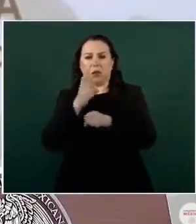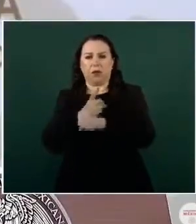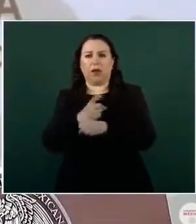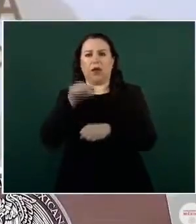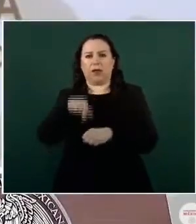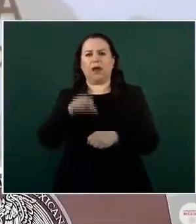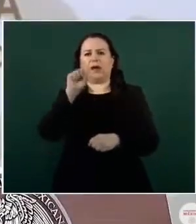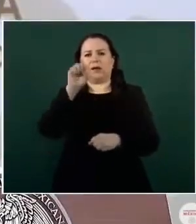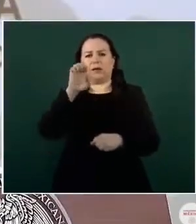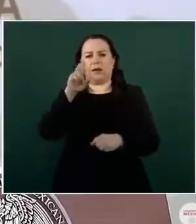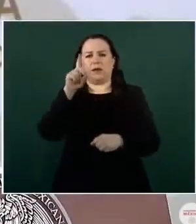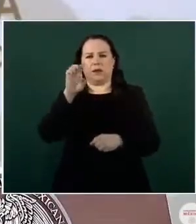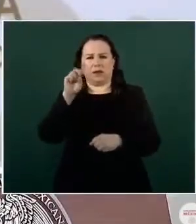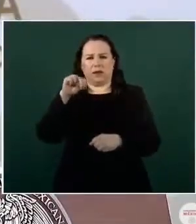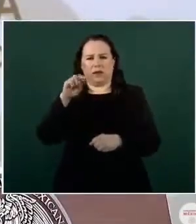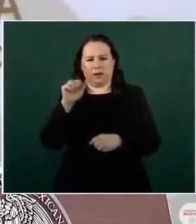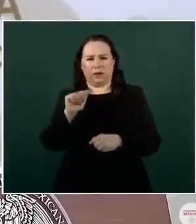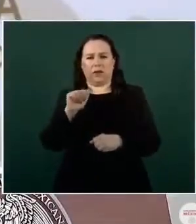Defensa con